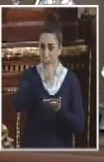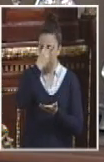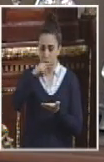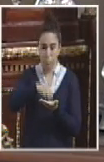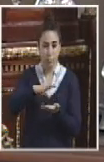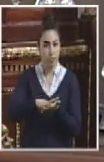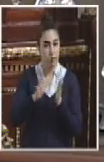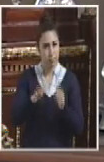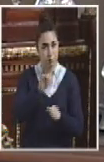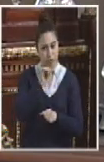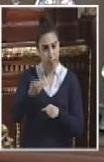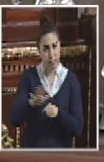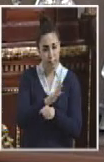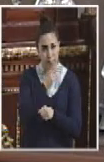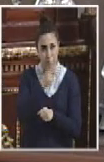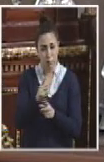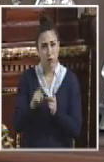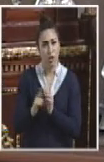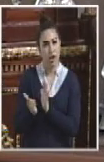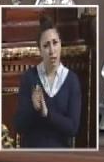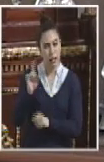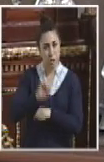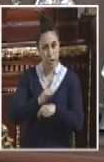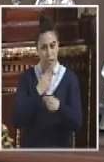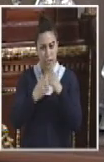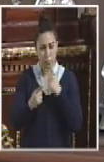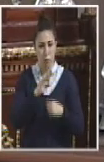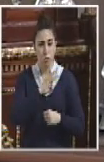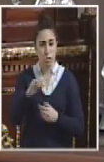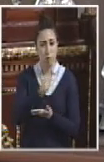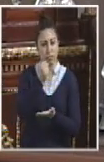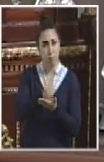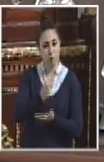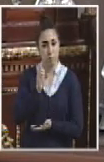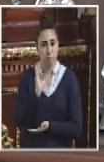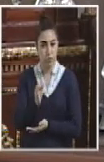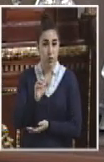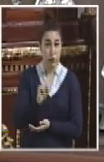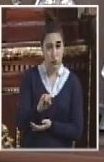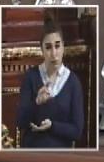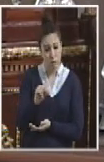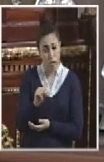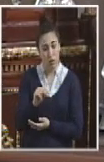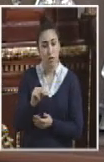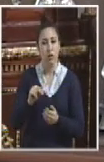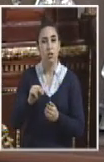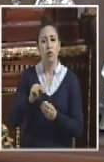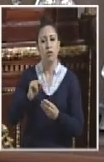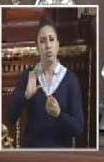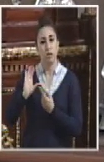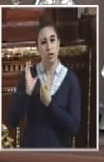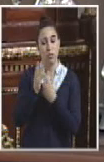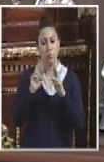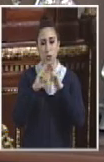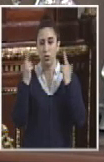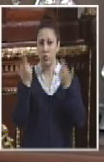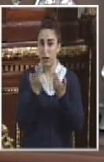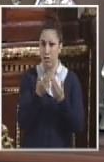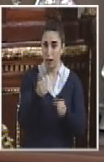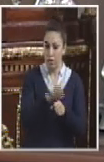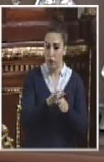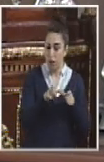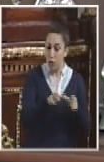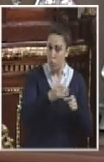se instruye su inserción íntegra en el diario de los debates y se turnará para su análisis también a las Comisiones Unidas de Administración